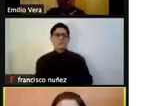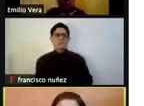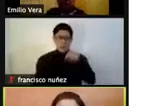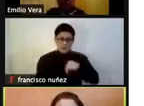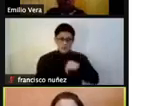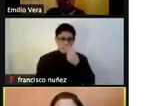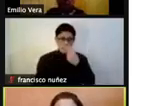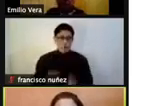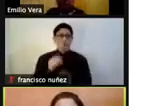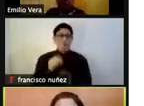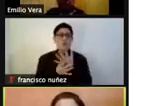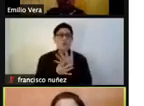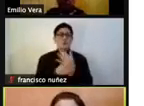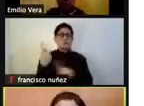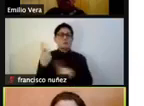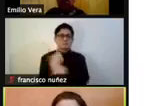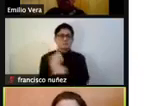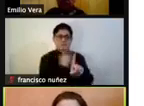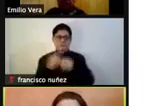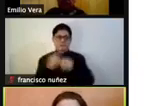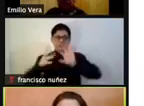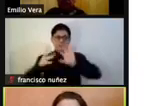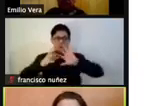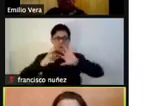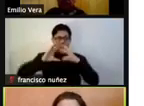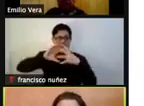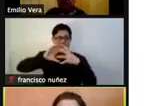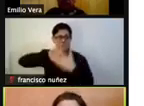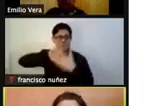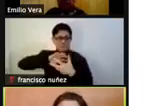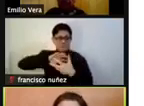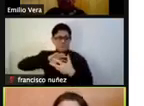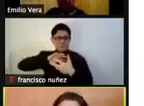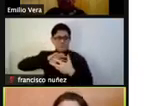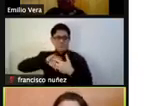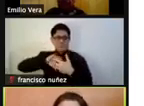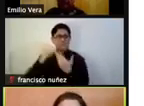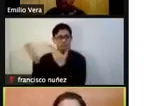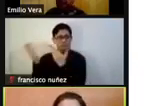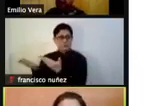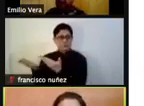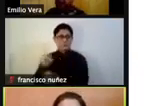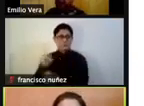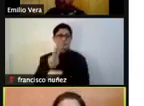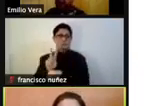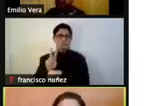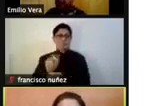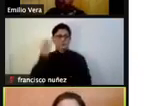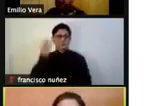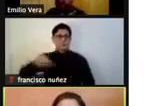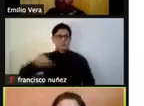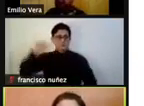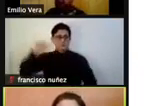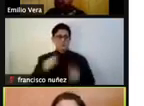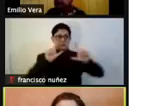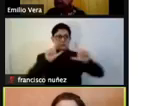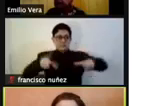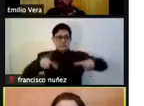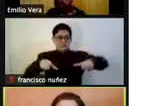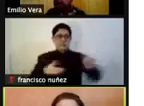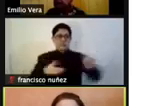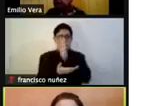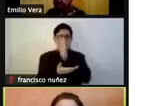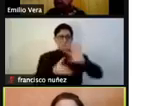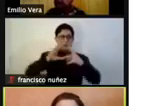Tierra. Estamos con el académico del Departamento de Geofísica y director del Núcleo de Geofísica Aplicada,